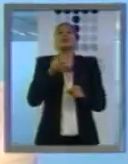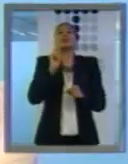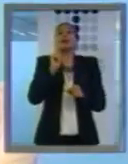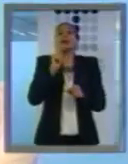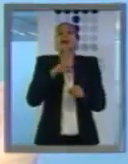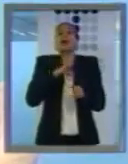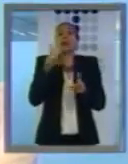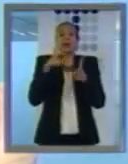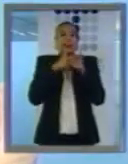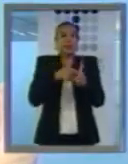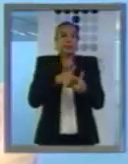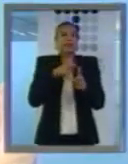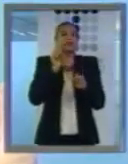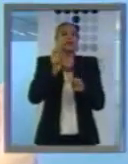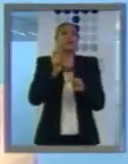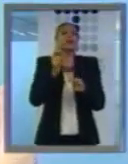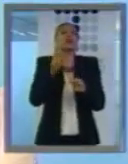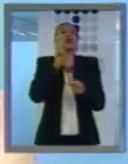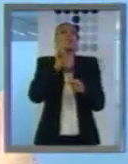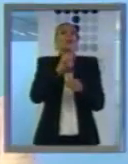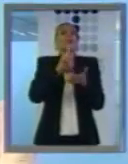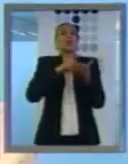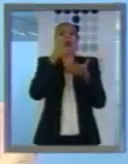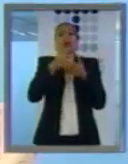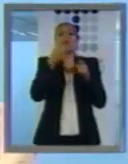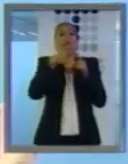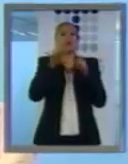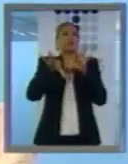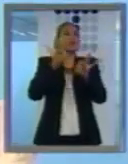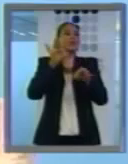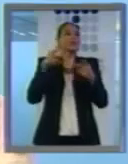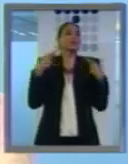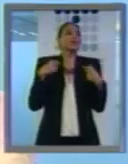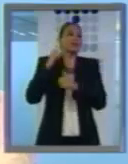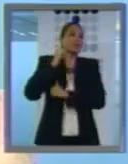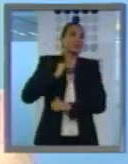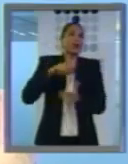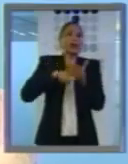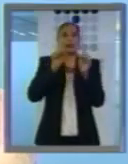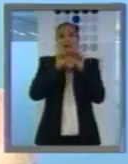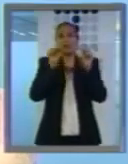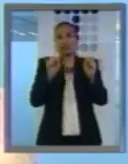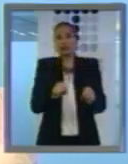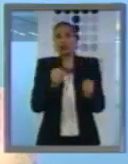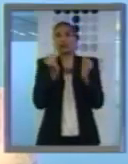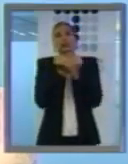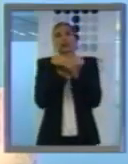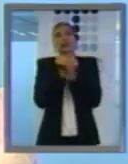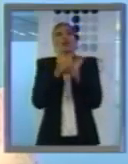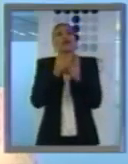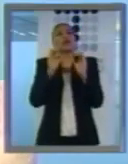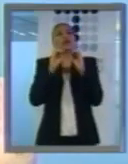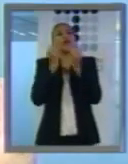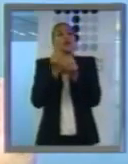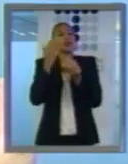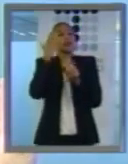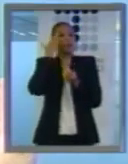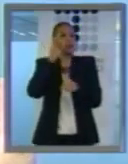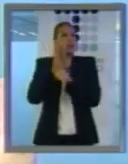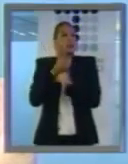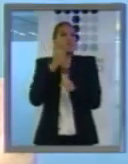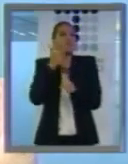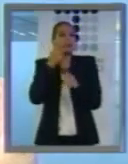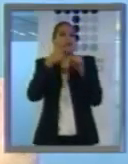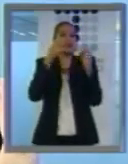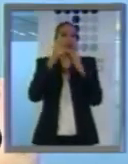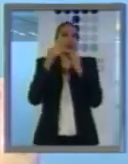está siguiendo a través del proyecto de designaciones todas las designaciones, no solo del sistema, sino de órganos garantes y otras instituciones